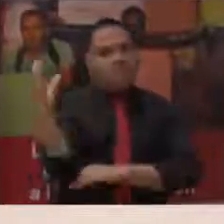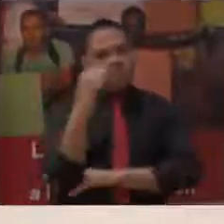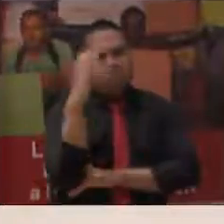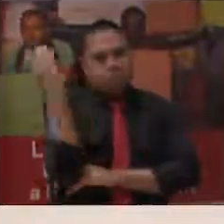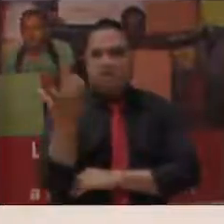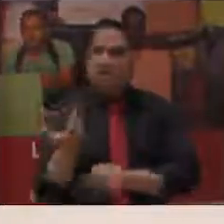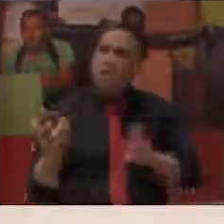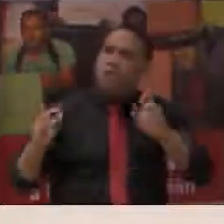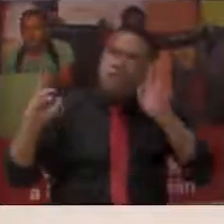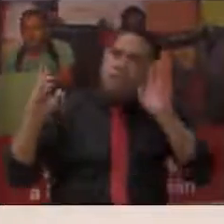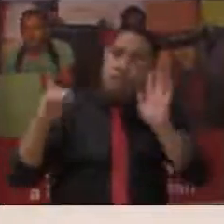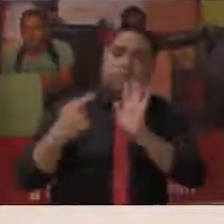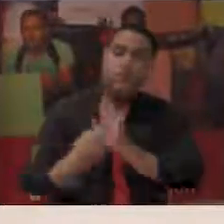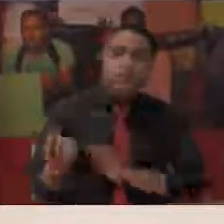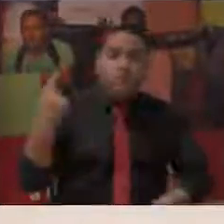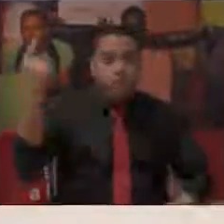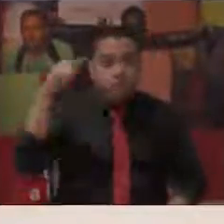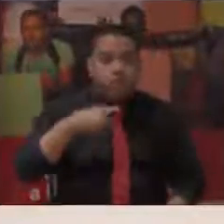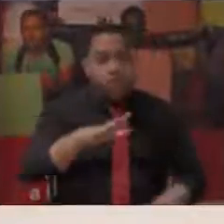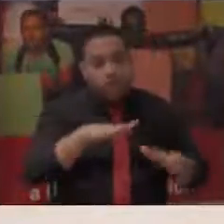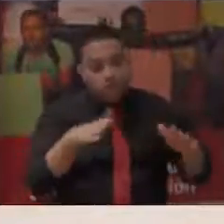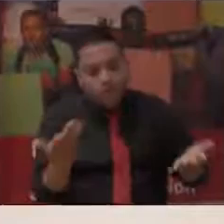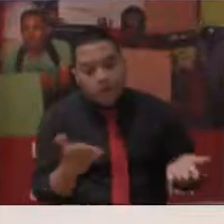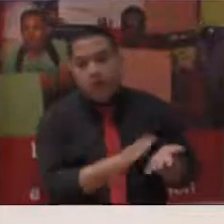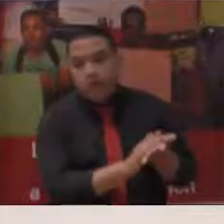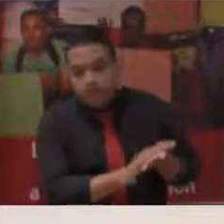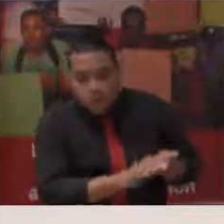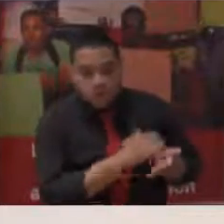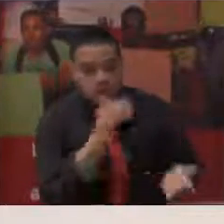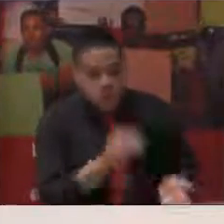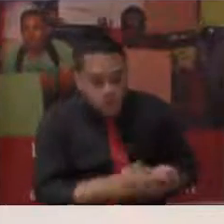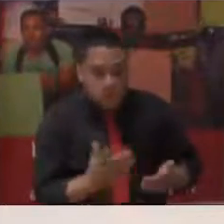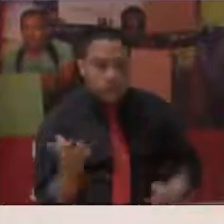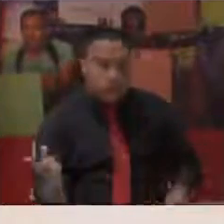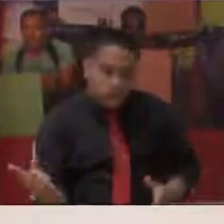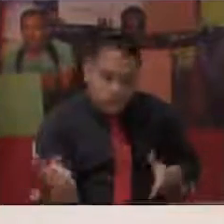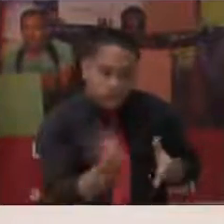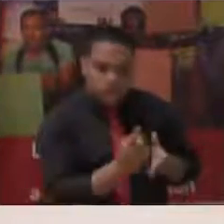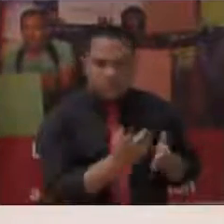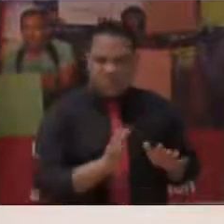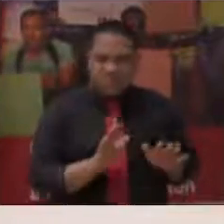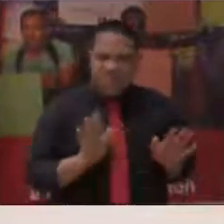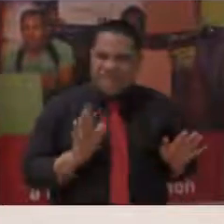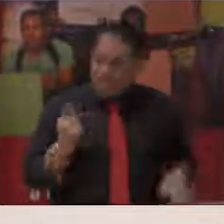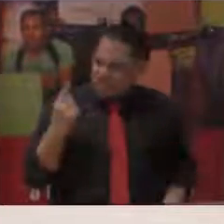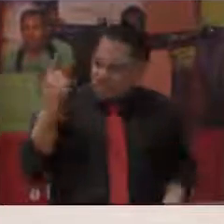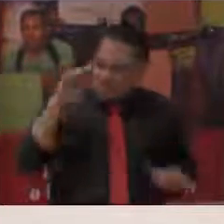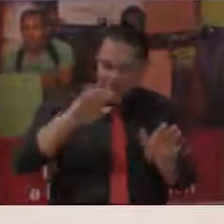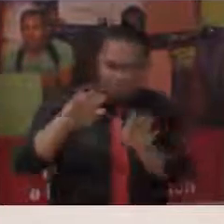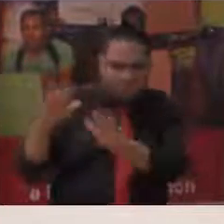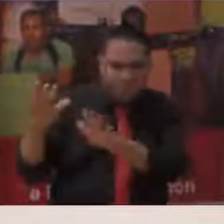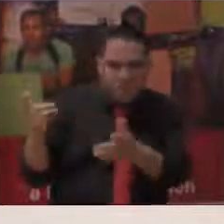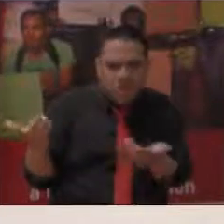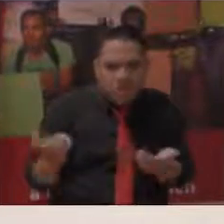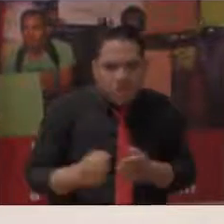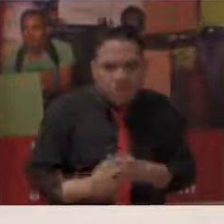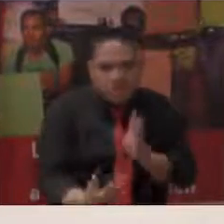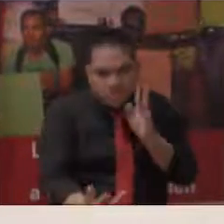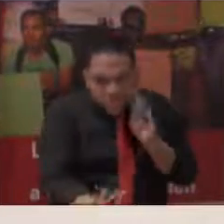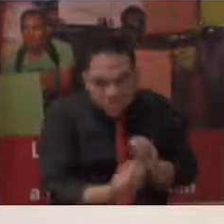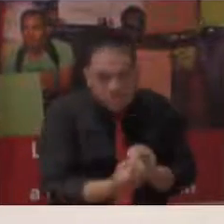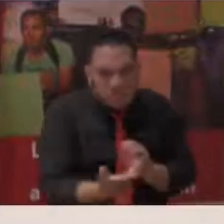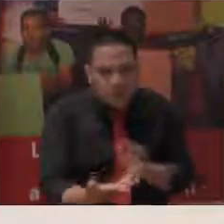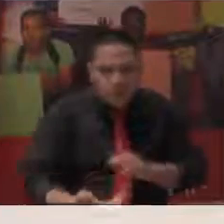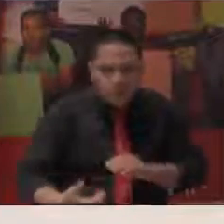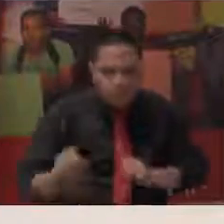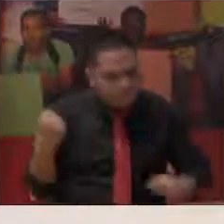de reintegración, este tipo de políticas. Entonces, lo que nosotros hacemos lo tenemos que hacer de la mano con el territorio, lo tenemos